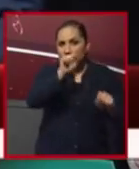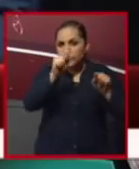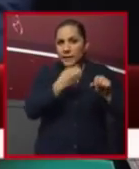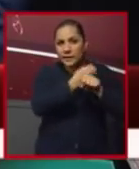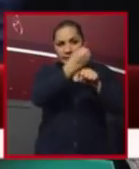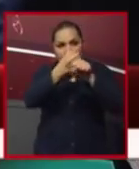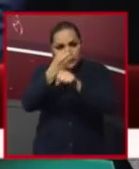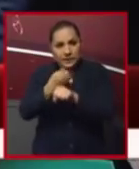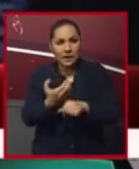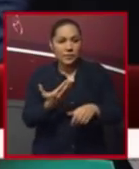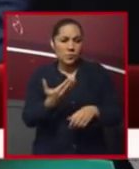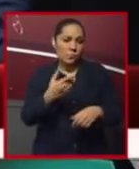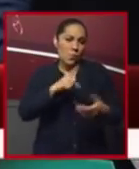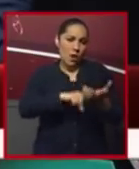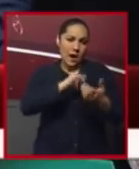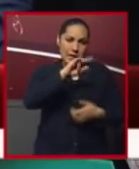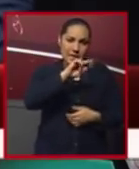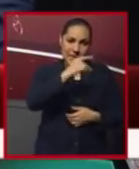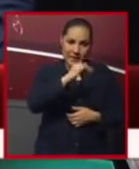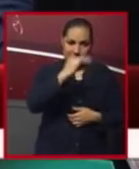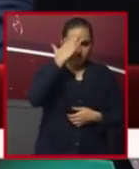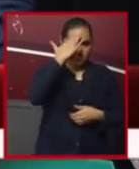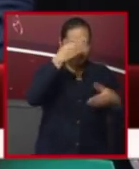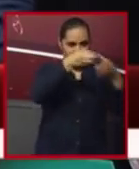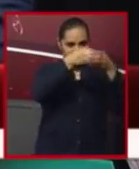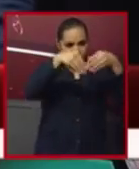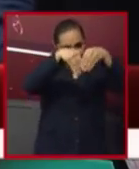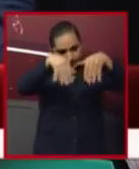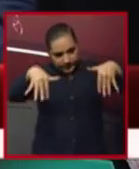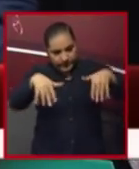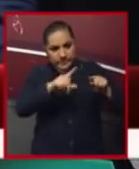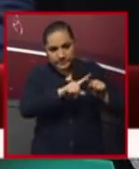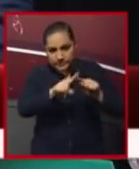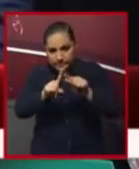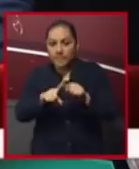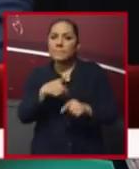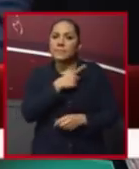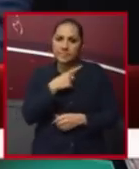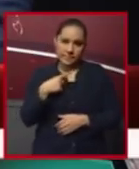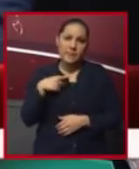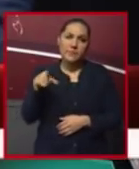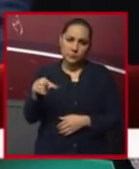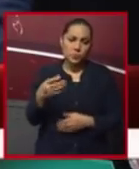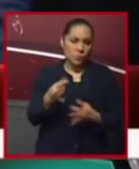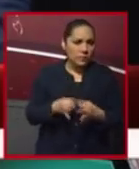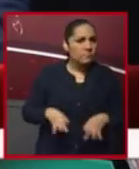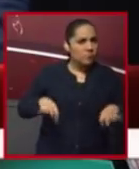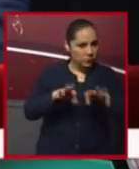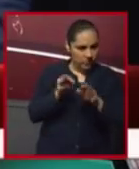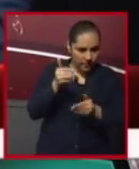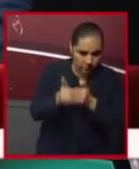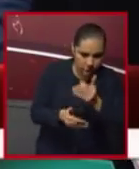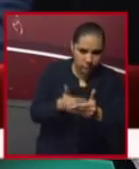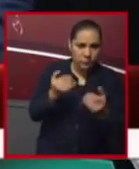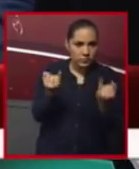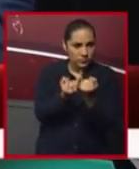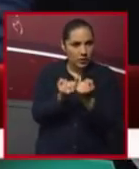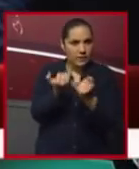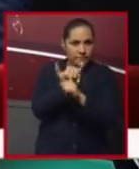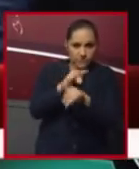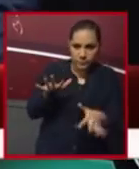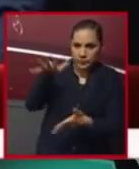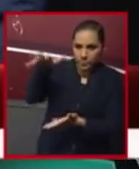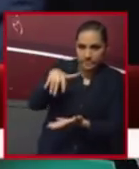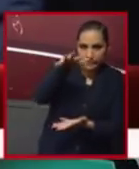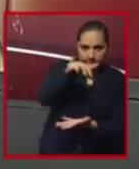que utilizan y producen información estadística. Hay que hacer este acompañamiento. El único límite que tenemos ahí, evidentemente, son los recursos al final del día.